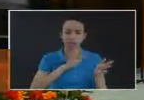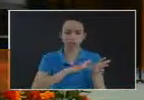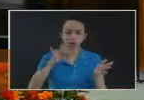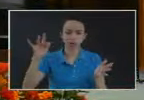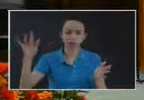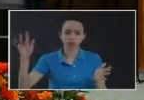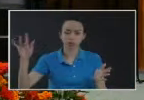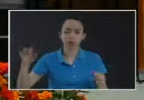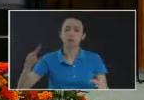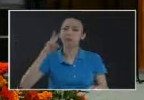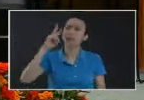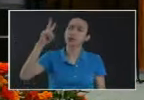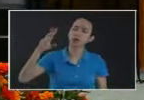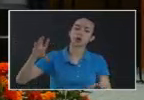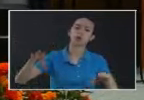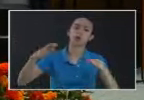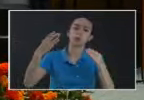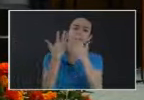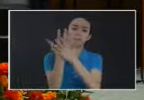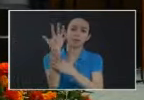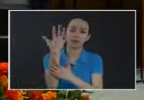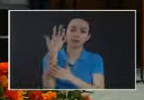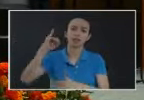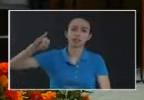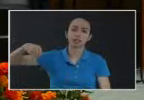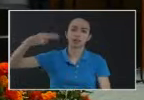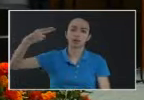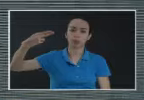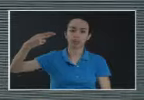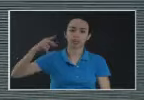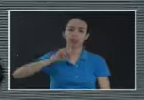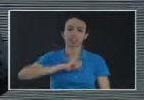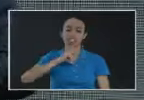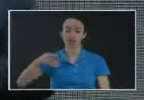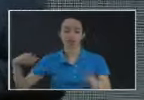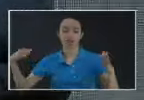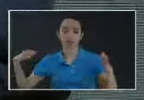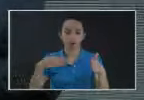viendo cómo la mano de Jehová se dejaba ir con Faraón.